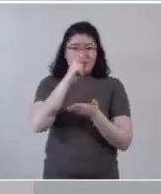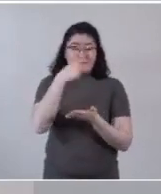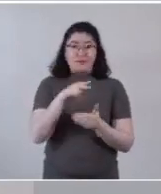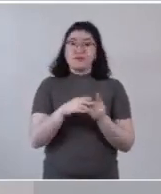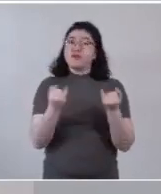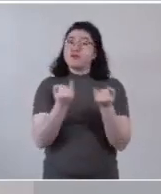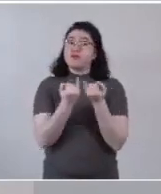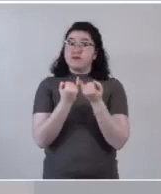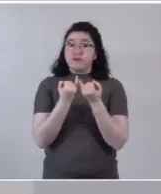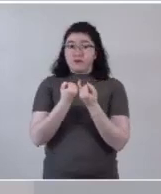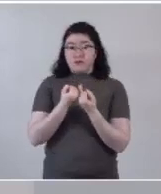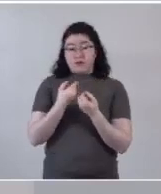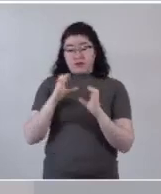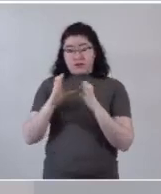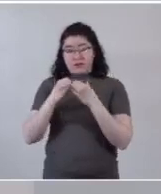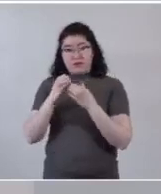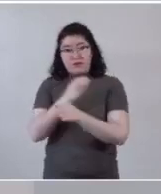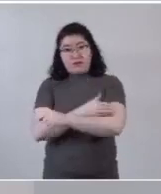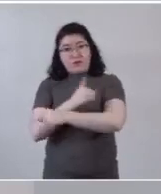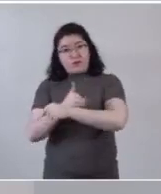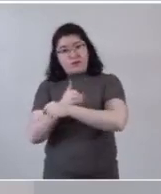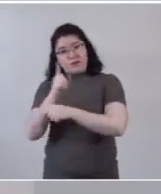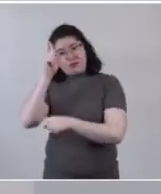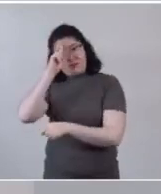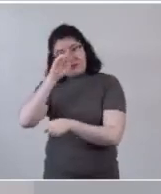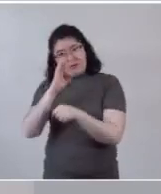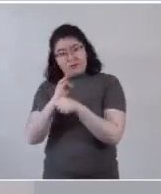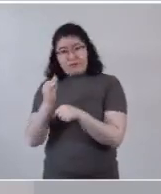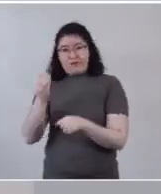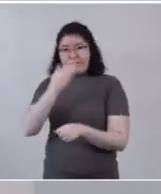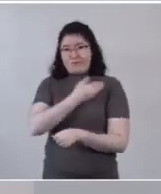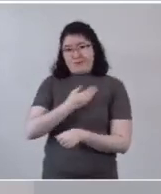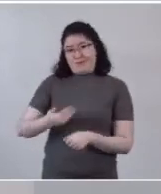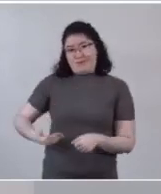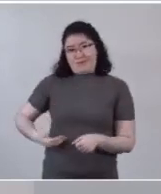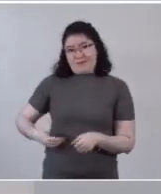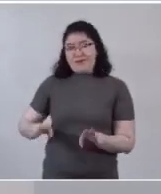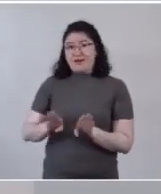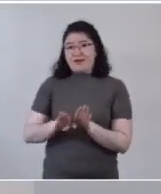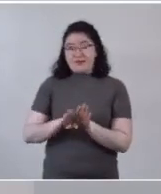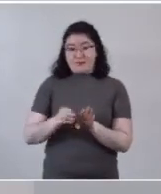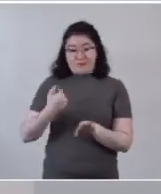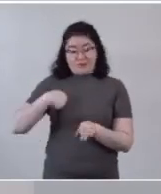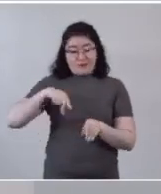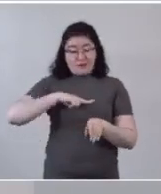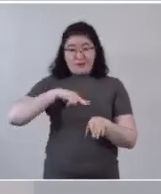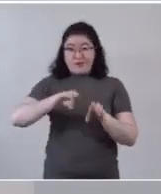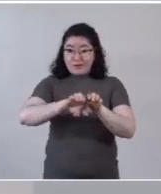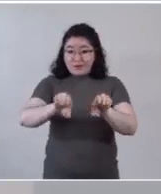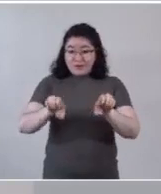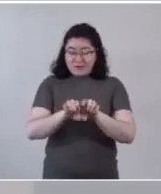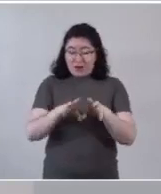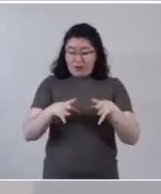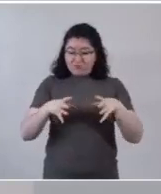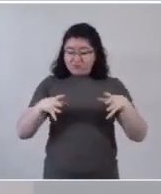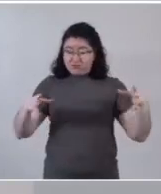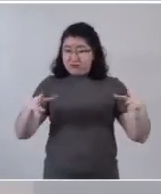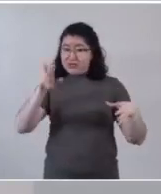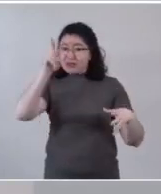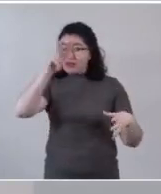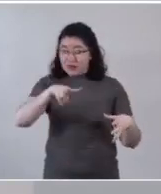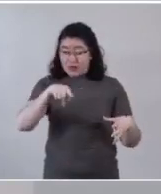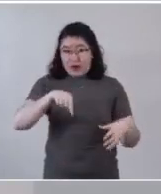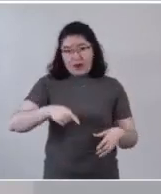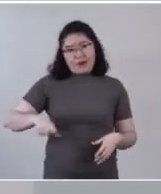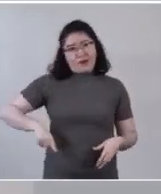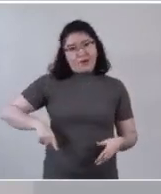de asesores de la presidencia, es un equipo que hicimos de manera muy amplia, y dentro del gobierno de la Ciudad